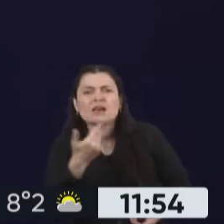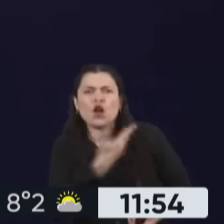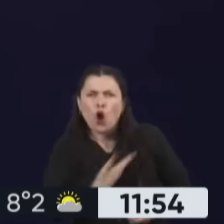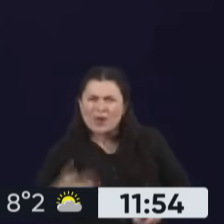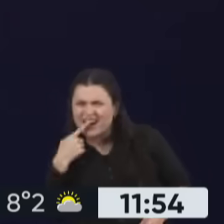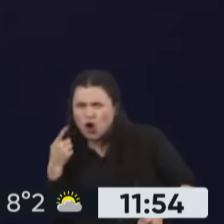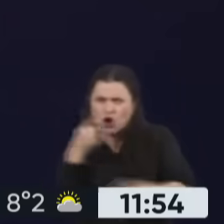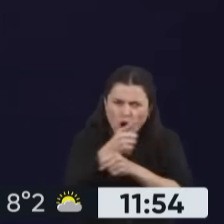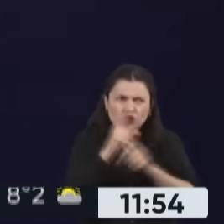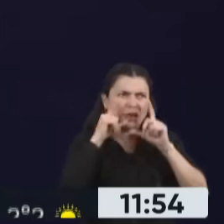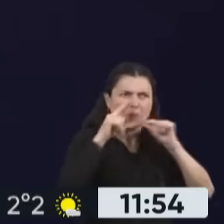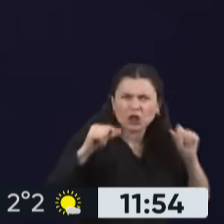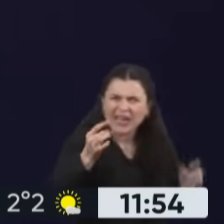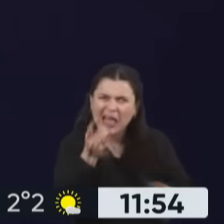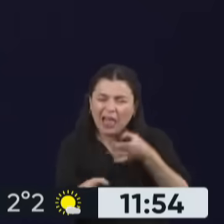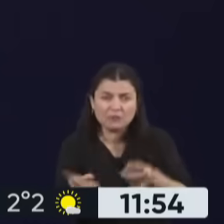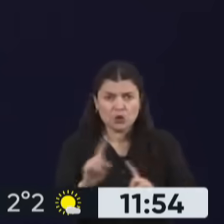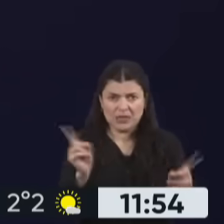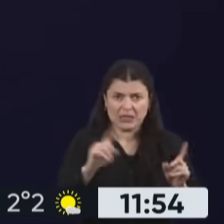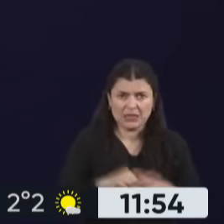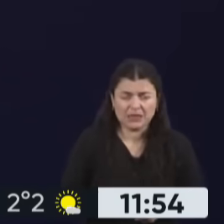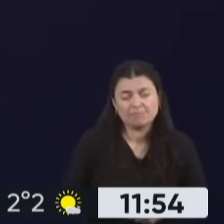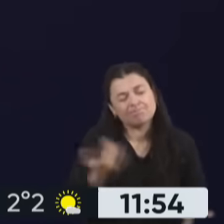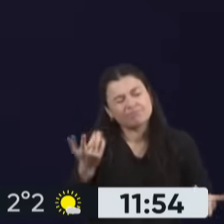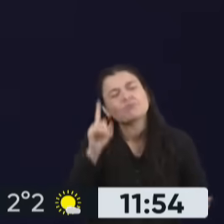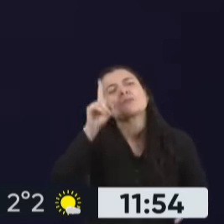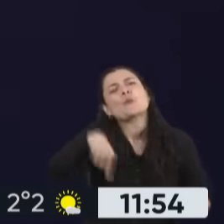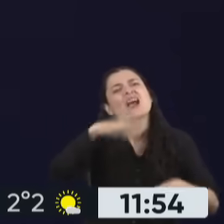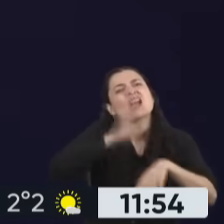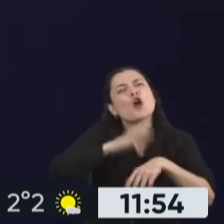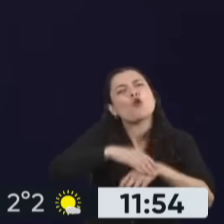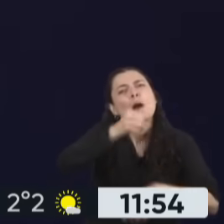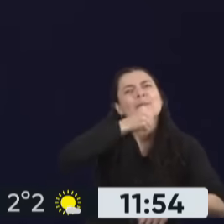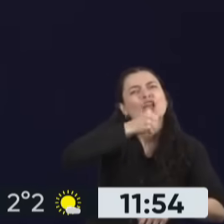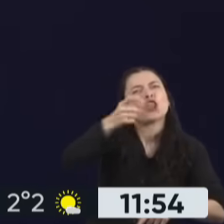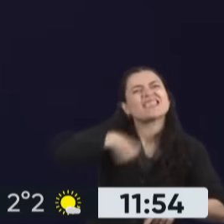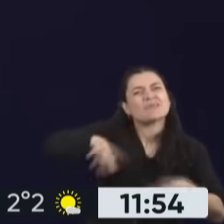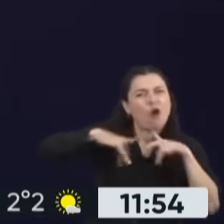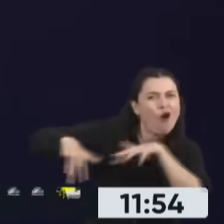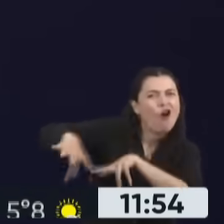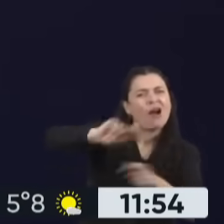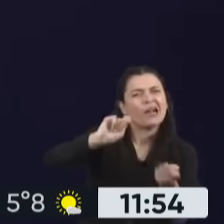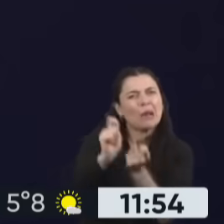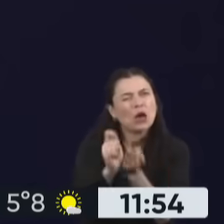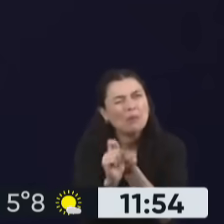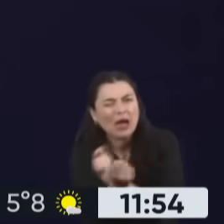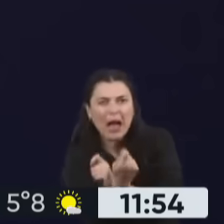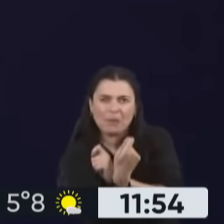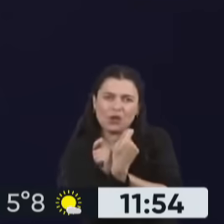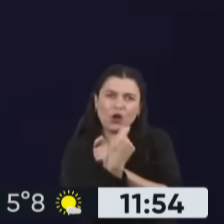Ahí hubo otra malicia de quienes manipularon el análisis o la información o la